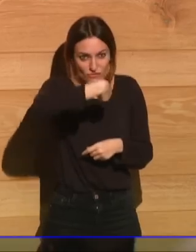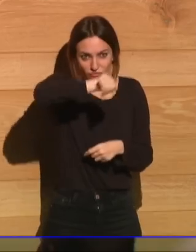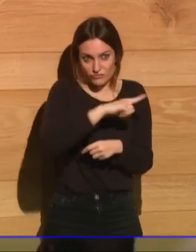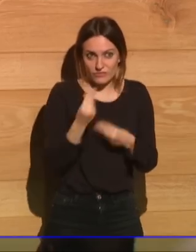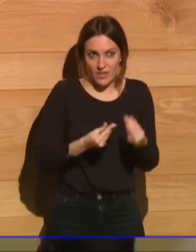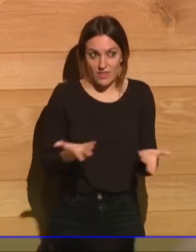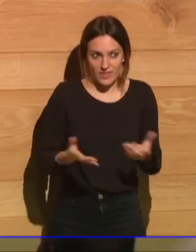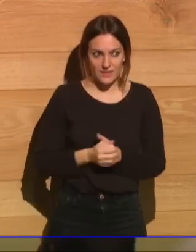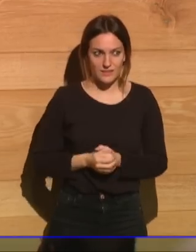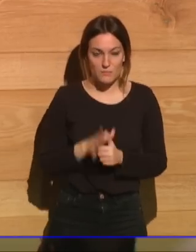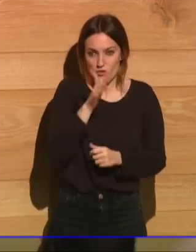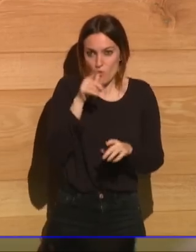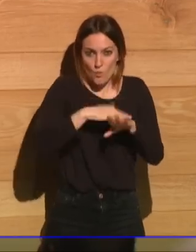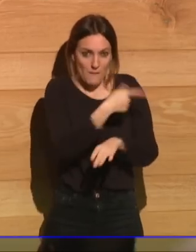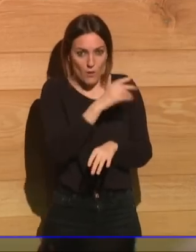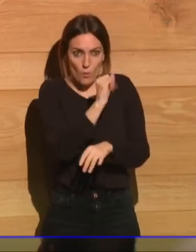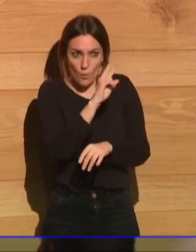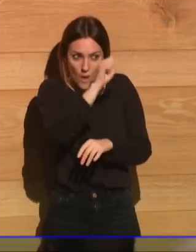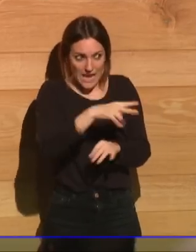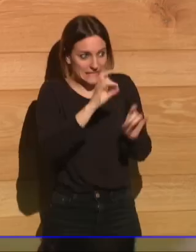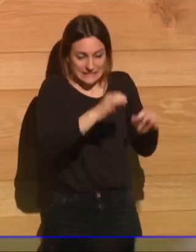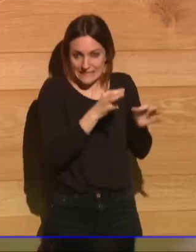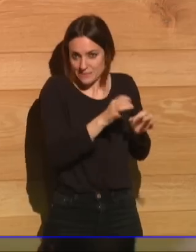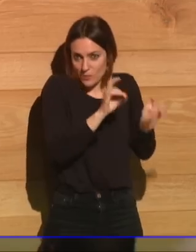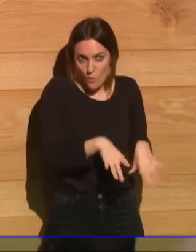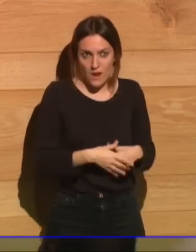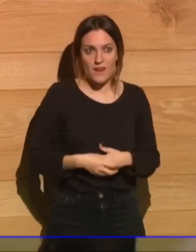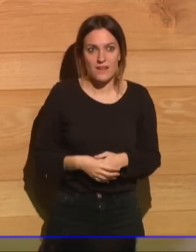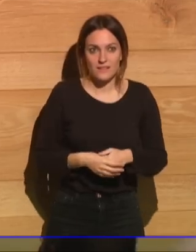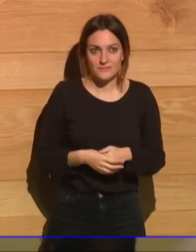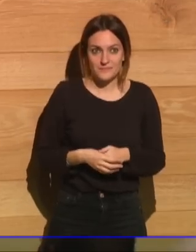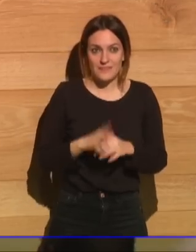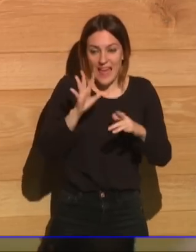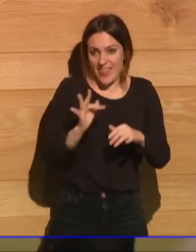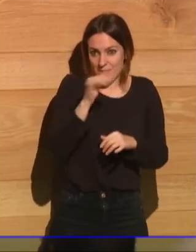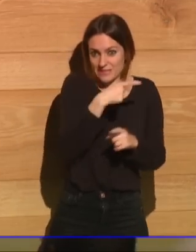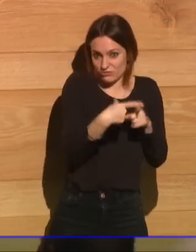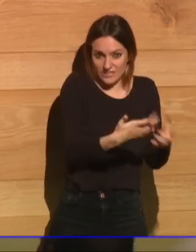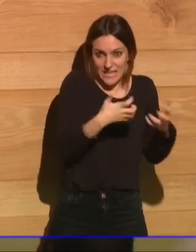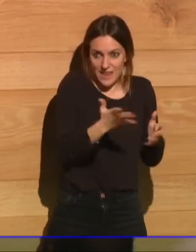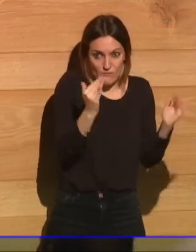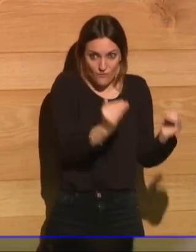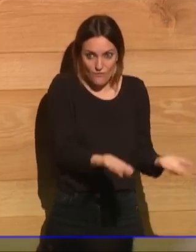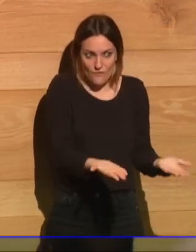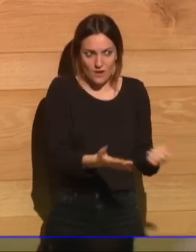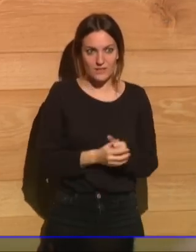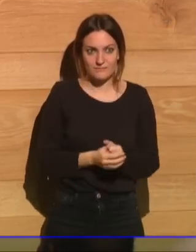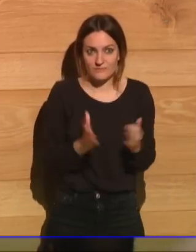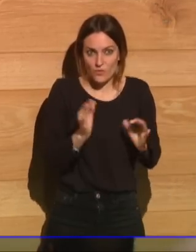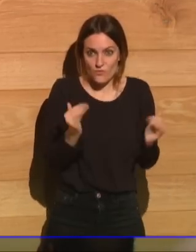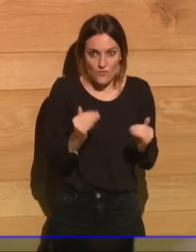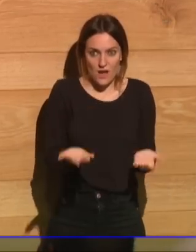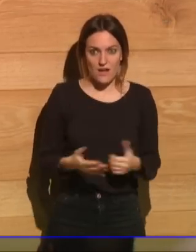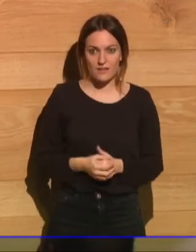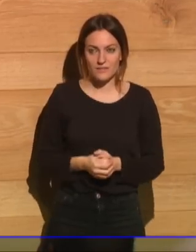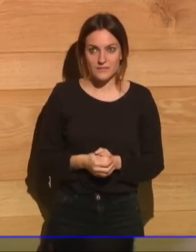para nada. Por Juan. Y sobre todo, a cambio de nada, porque no tienes nada que ganar en este No jardín. ganamos nada en este